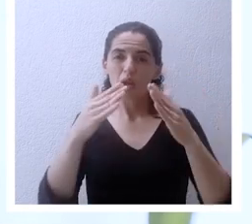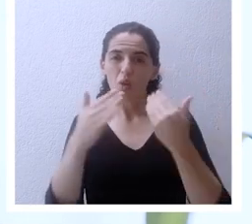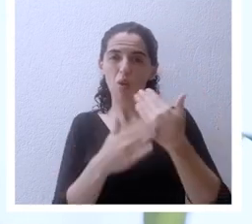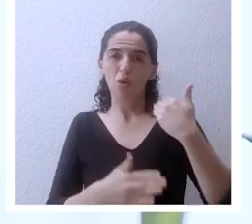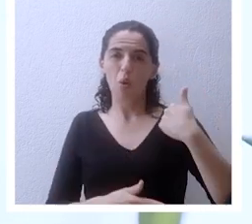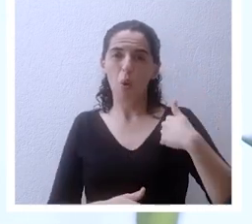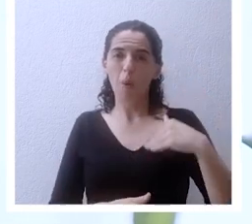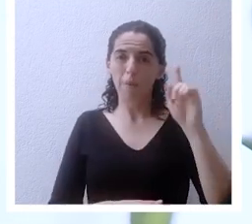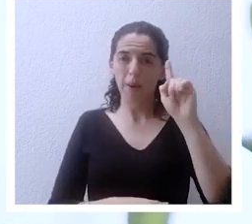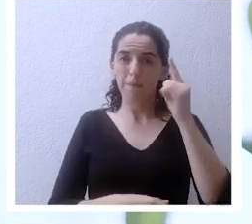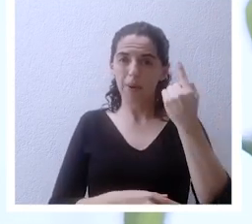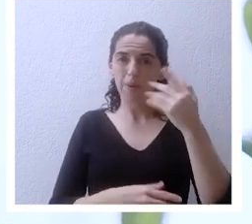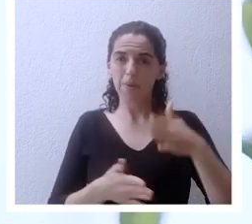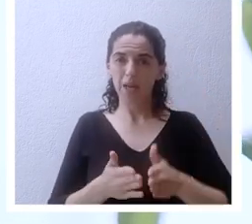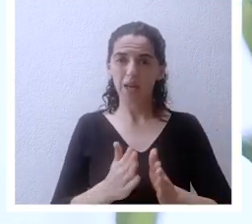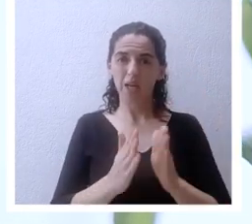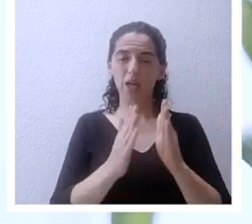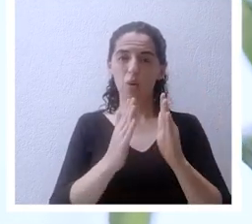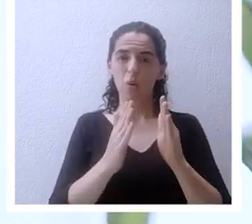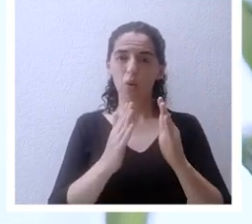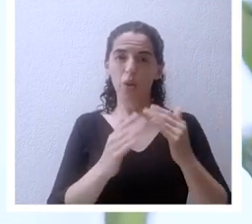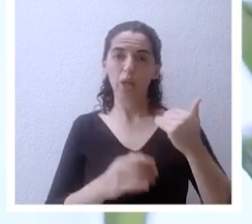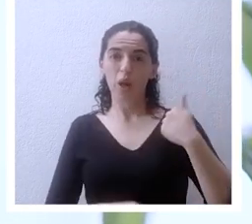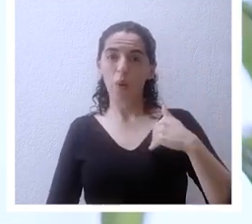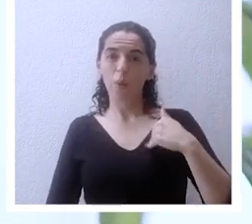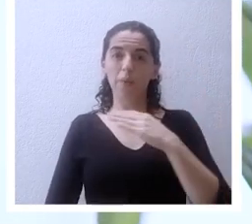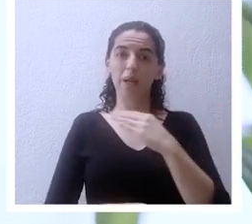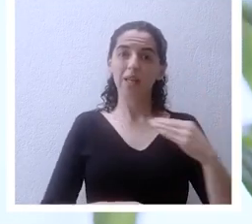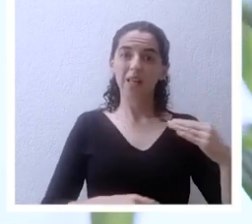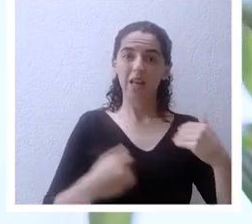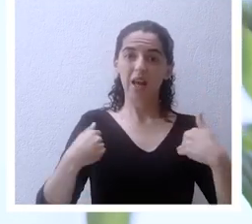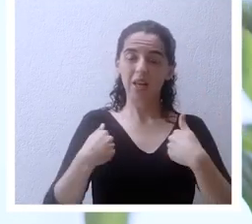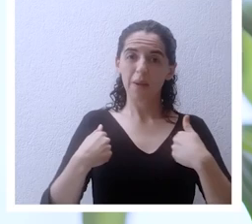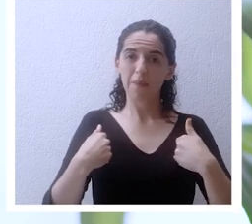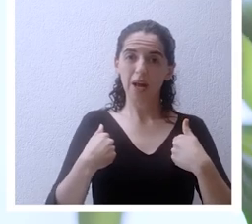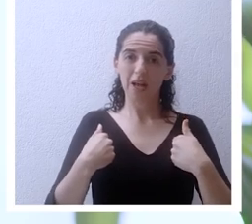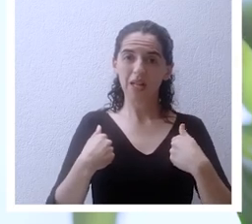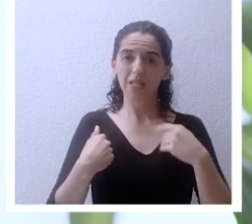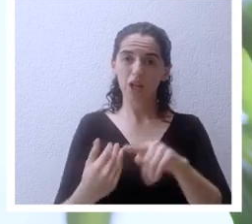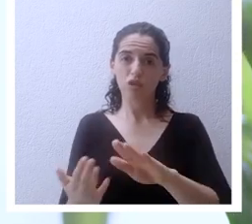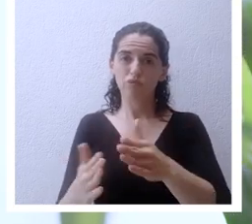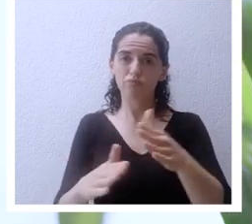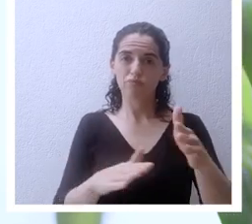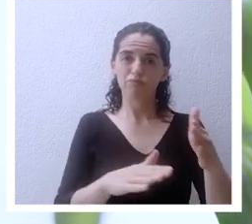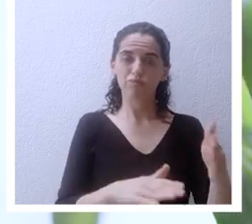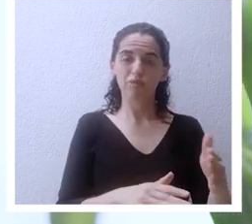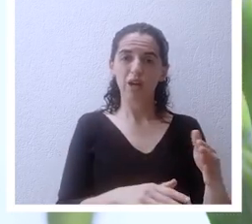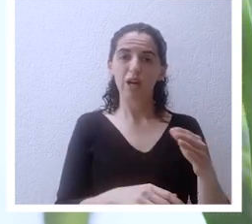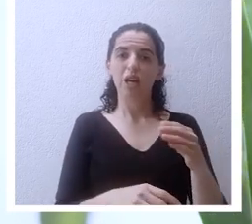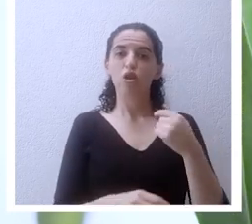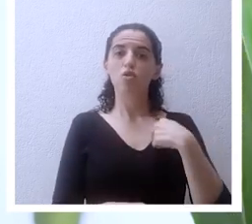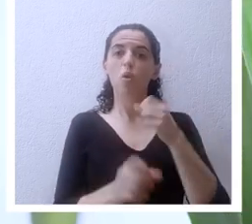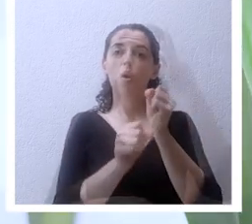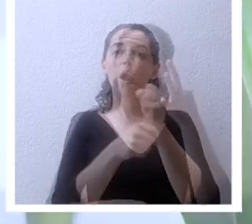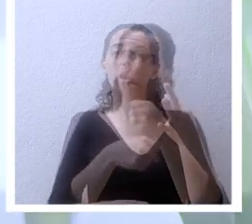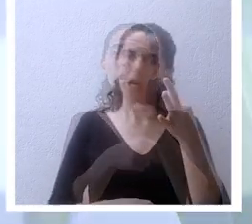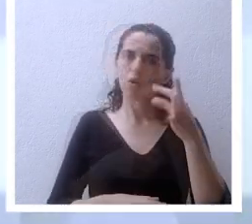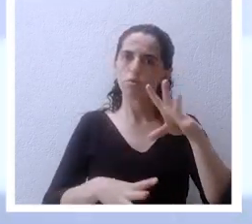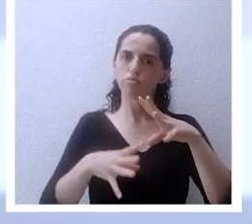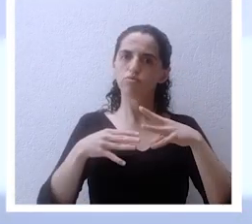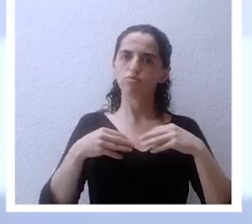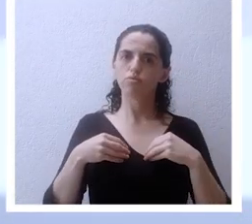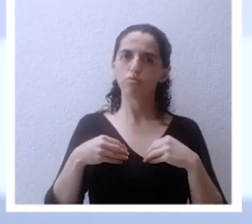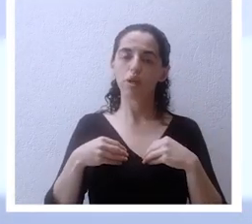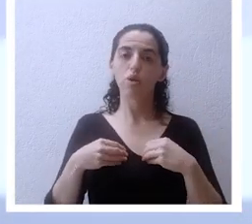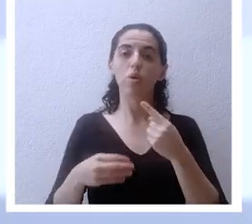tierra de Egipto así de los hombres como de las bestias y ejecutaré mis juicios en todos los dioses de Egipto y